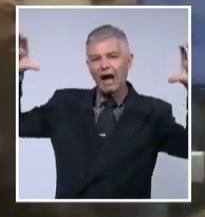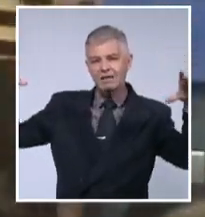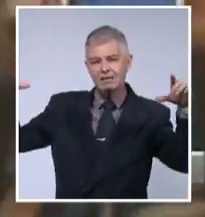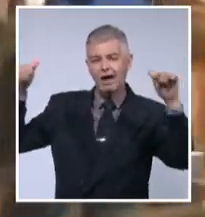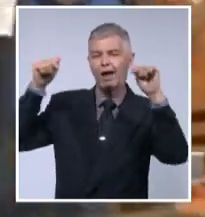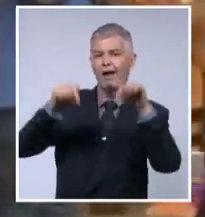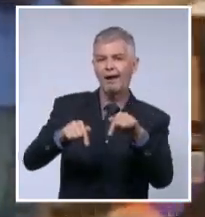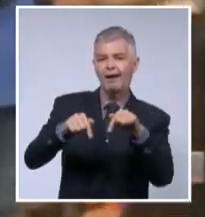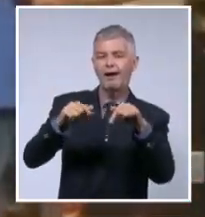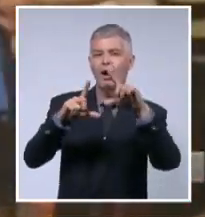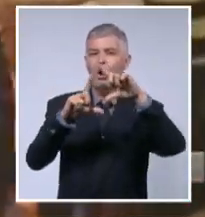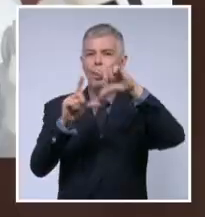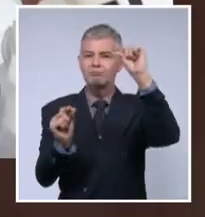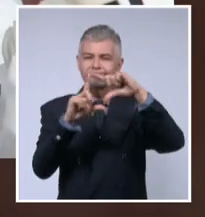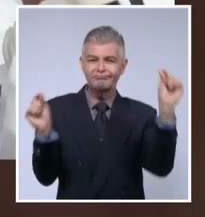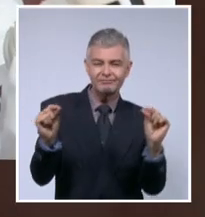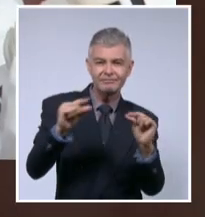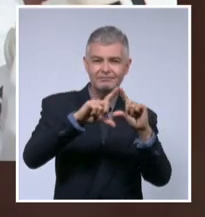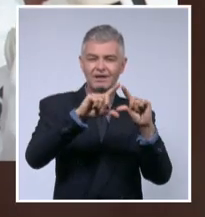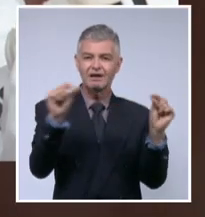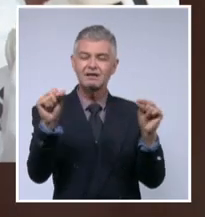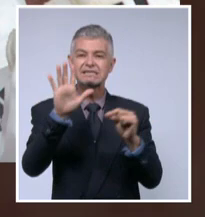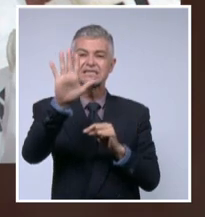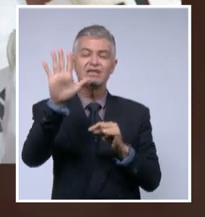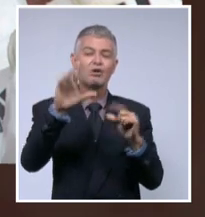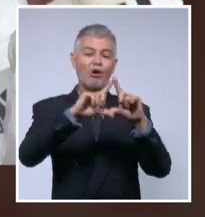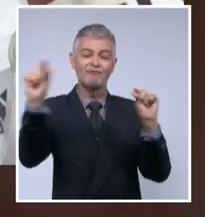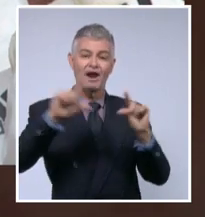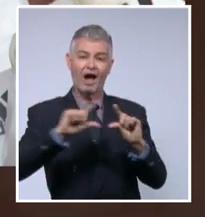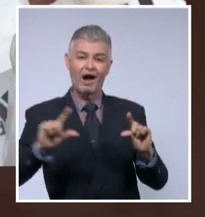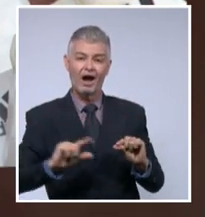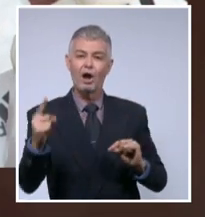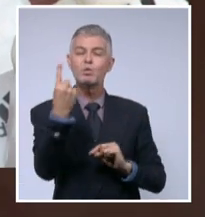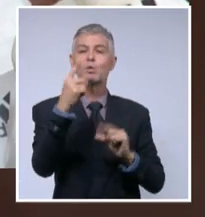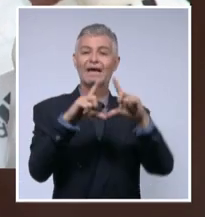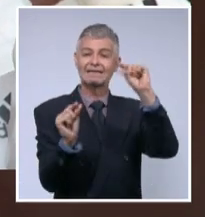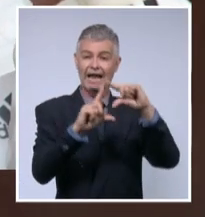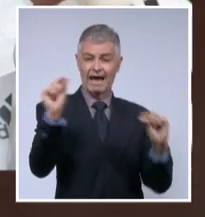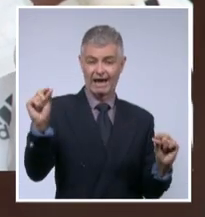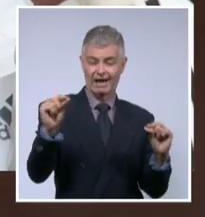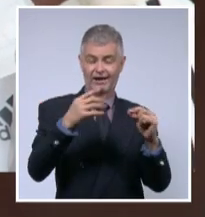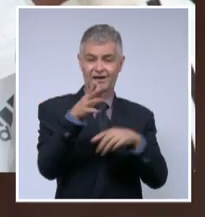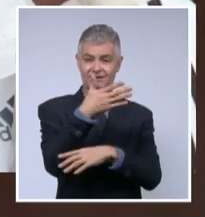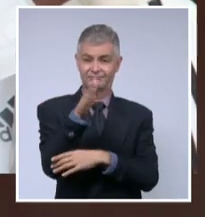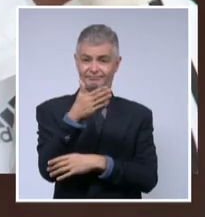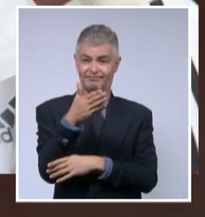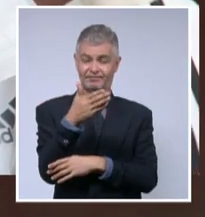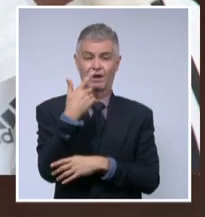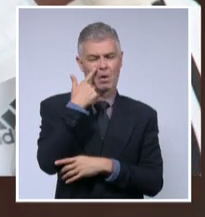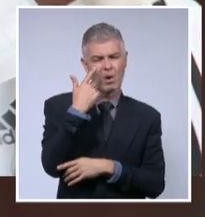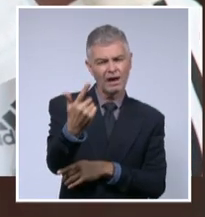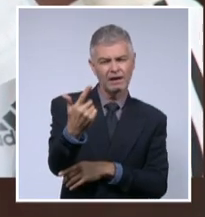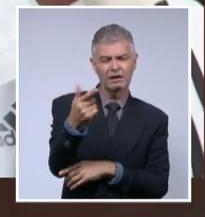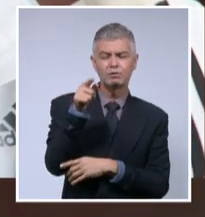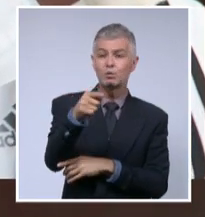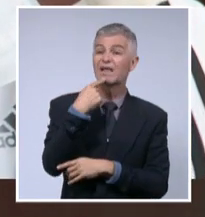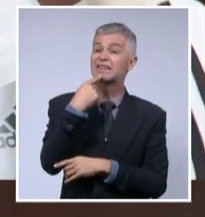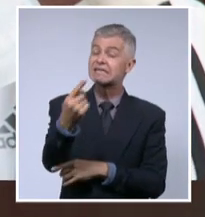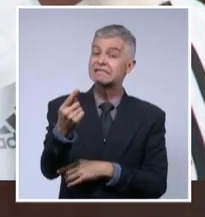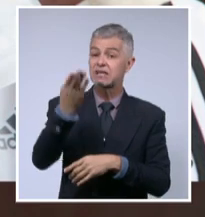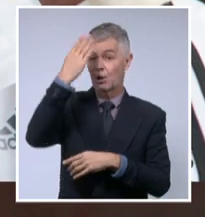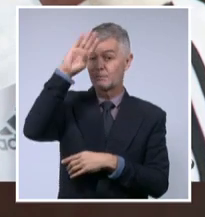5 franjas y 1 estrella. Oye, tú que dices que tu patria no es